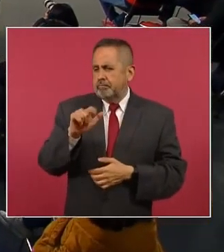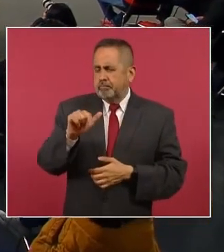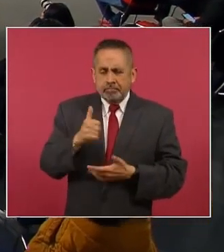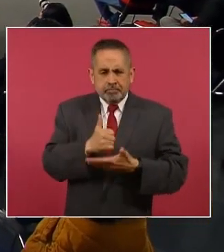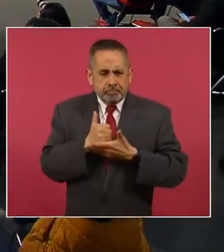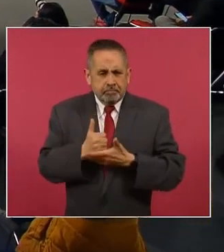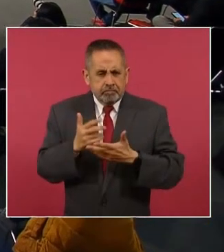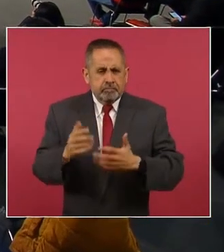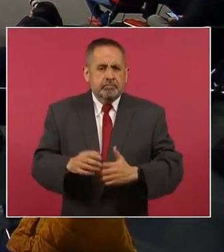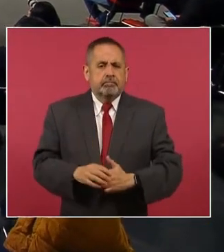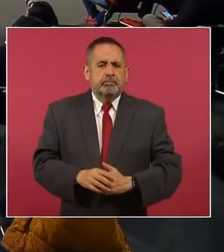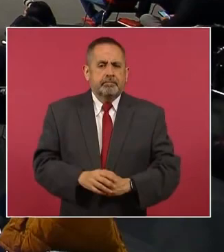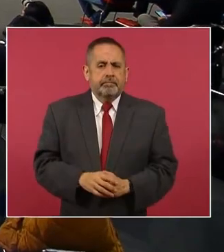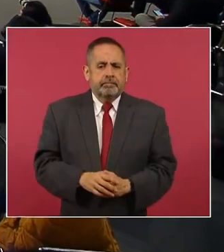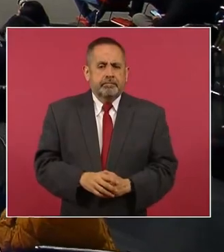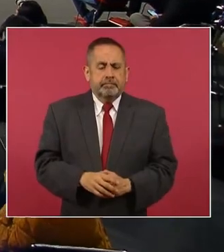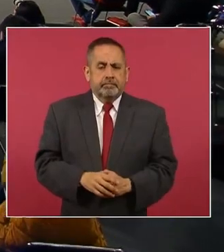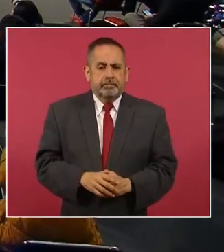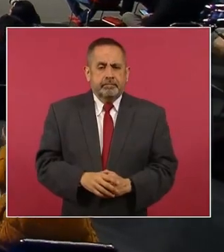Isela,